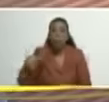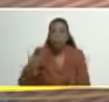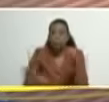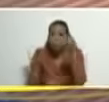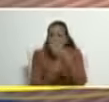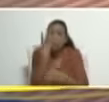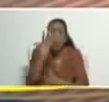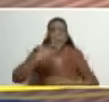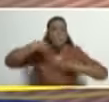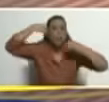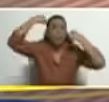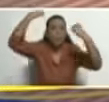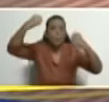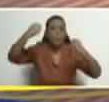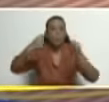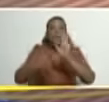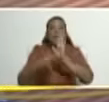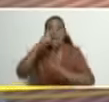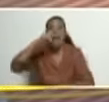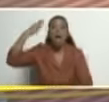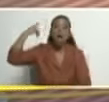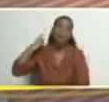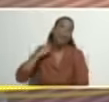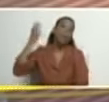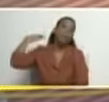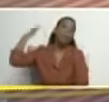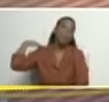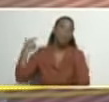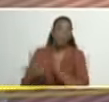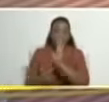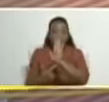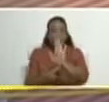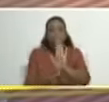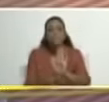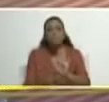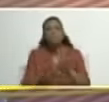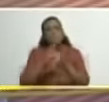religiosos patrióticos para entonces. Yo les